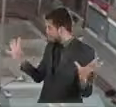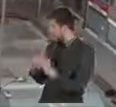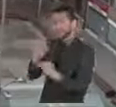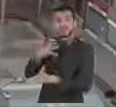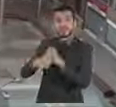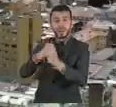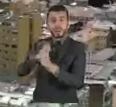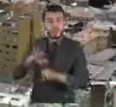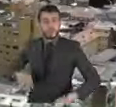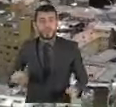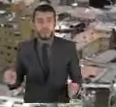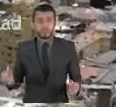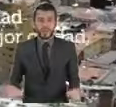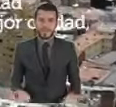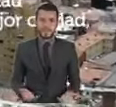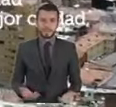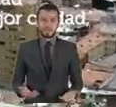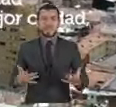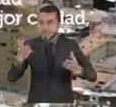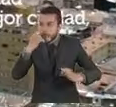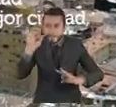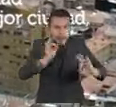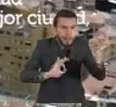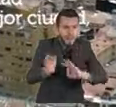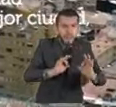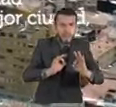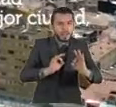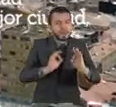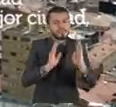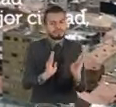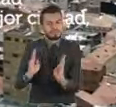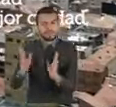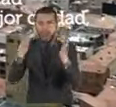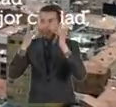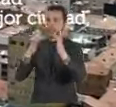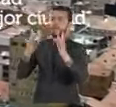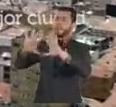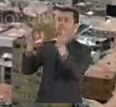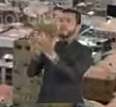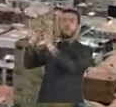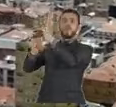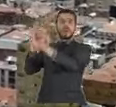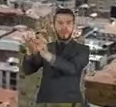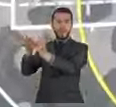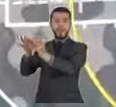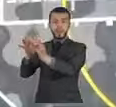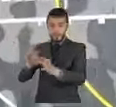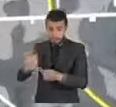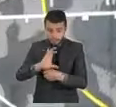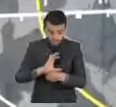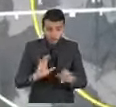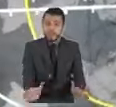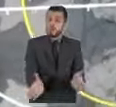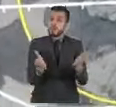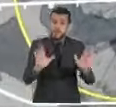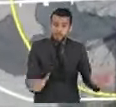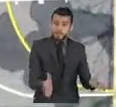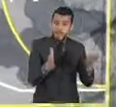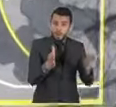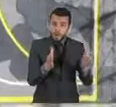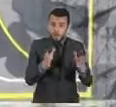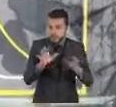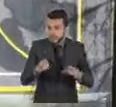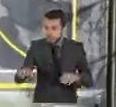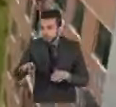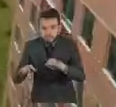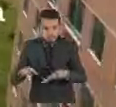a aprovechar el acelerado proceso de urbanización que vive el planeta como una oportunidad para generar una mejor ciudad, fundamentada en espacios